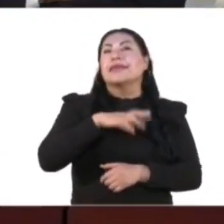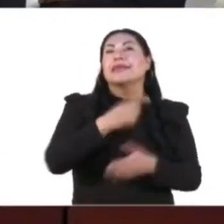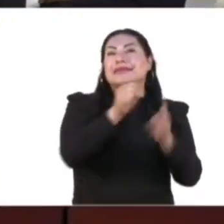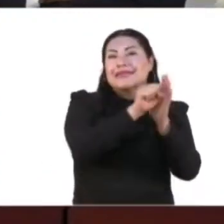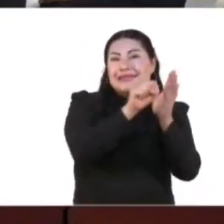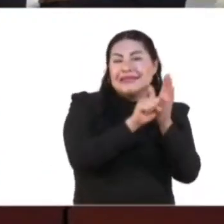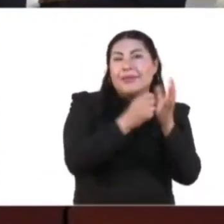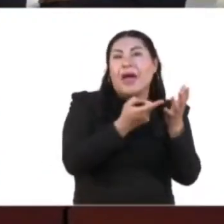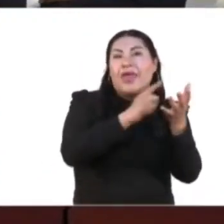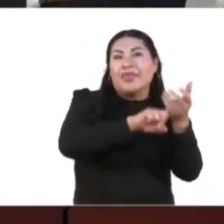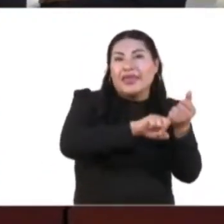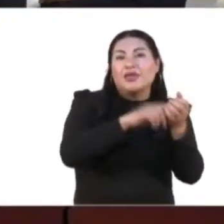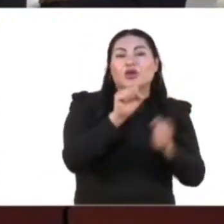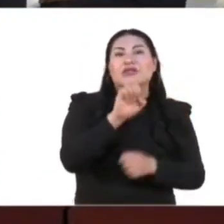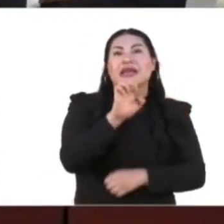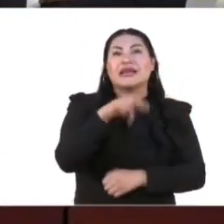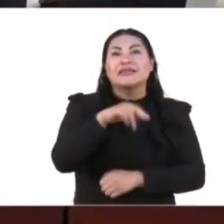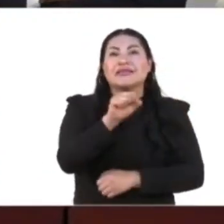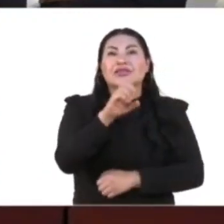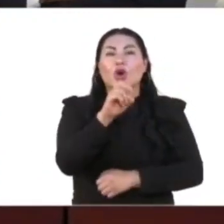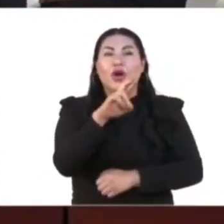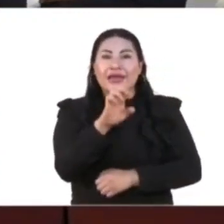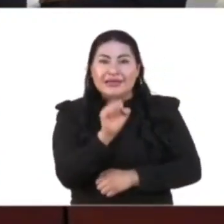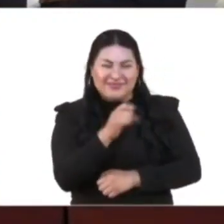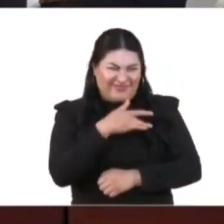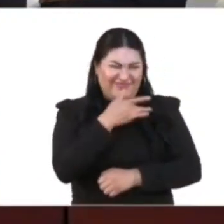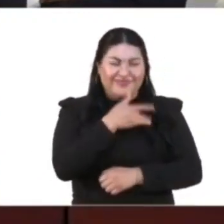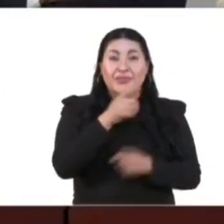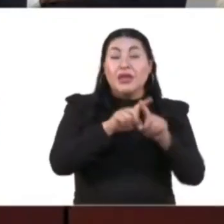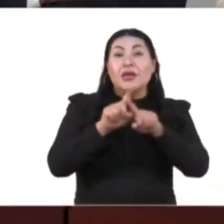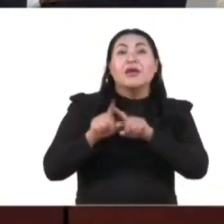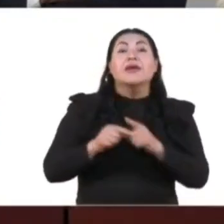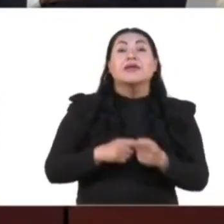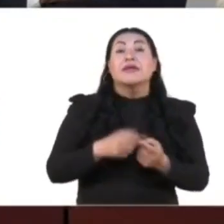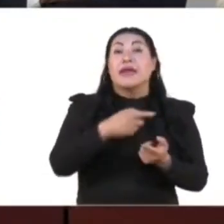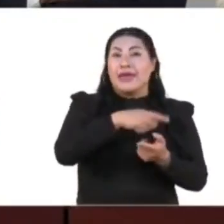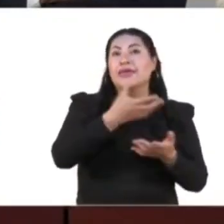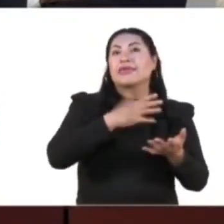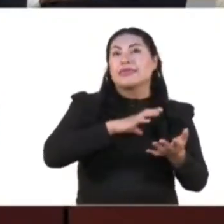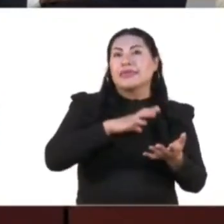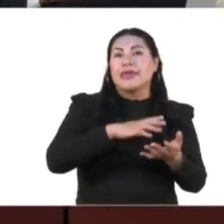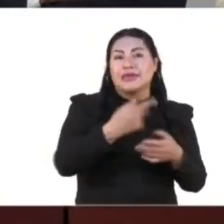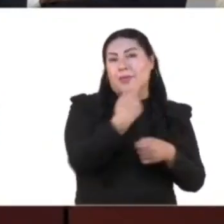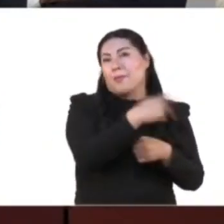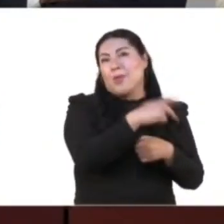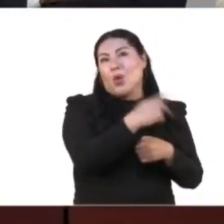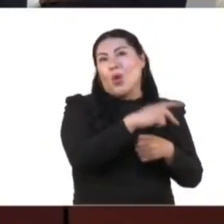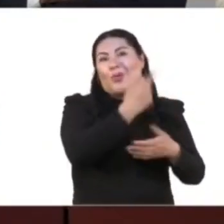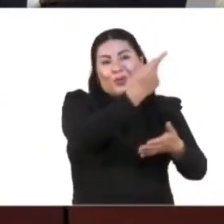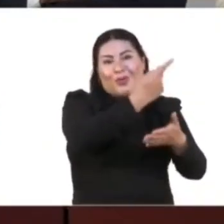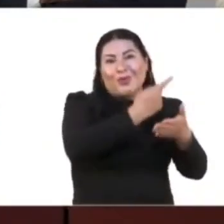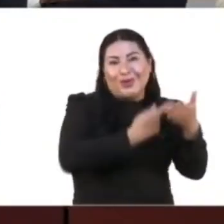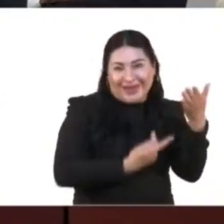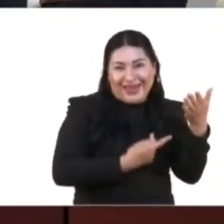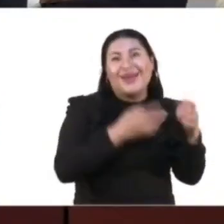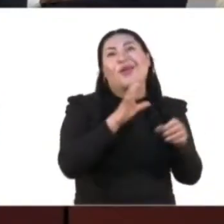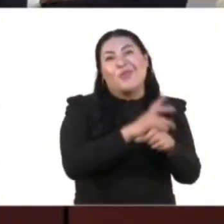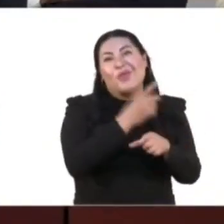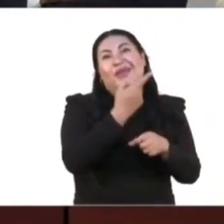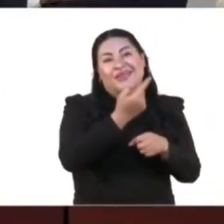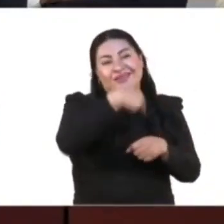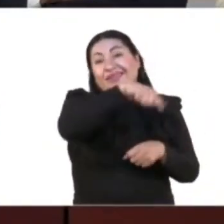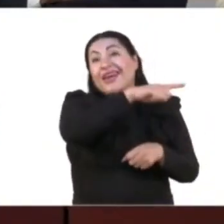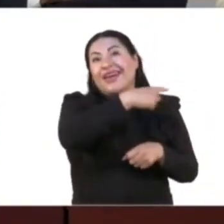de sensores, no utiliza los sensores que utiliza el CIRES para el envío de la alerta, utilizan sus propios algoritmos, por eso es que